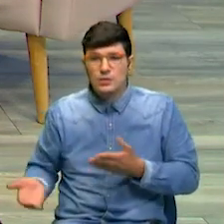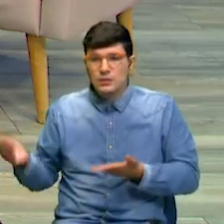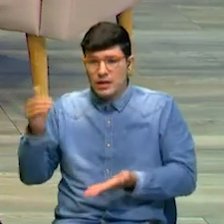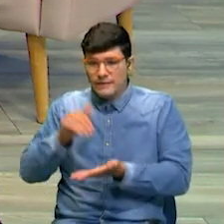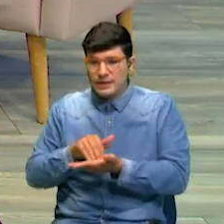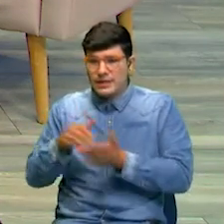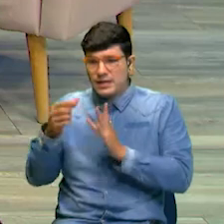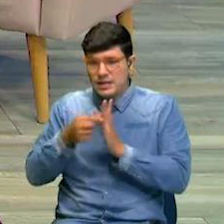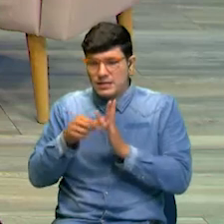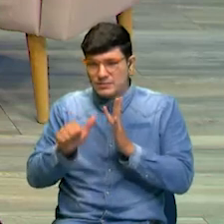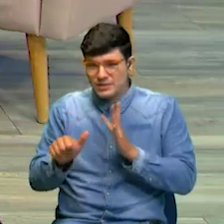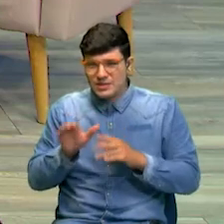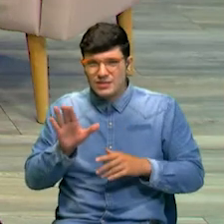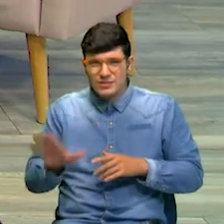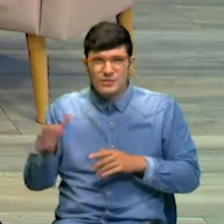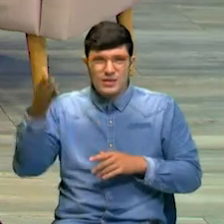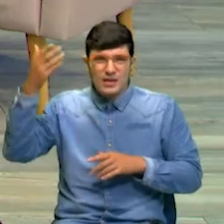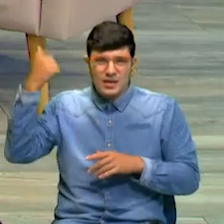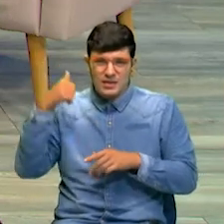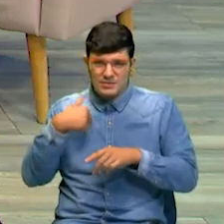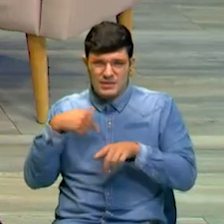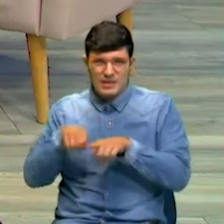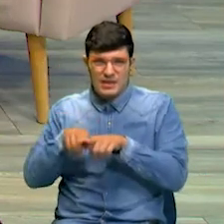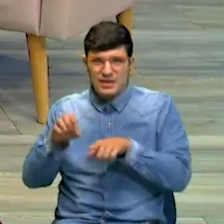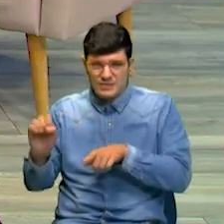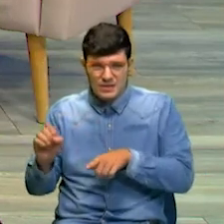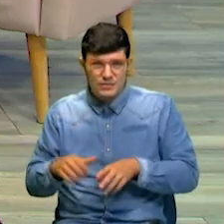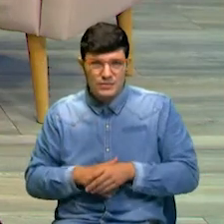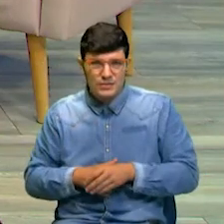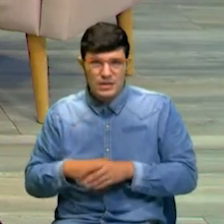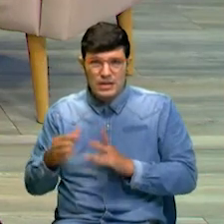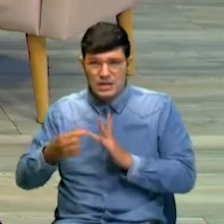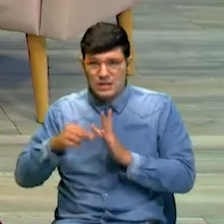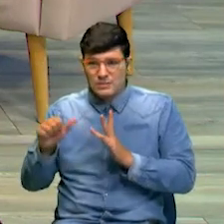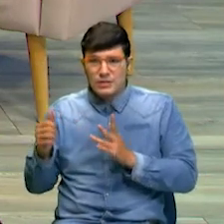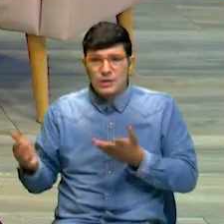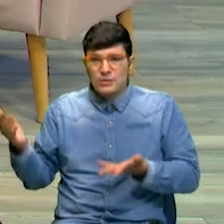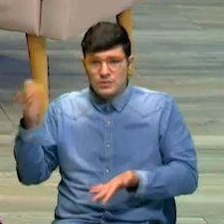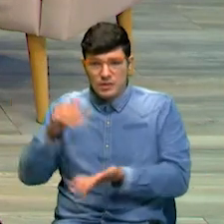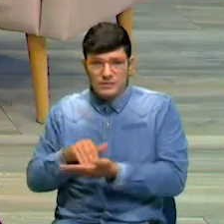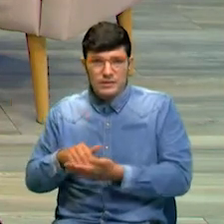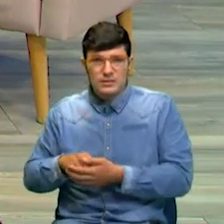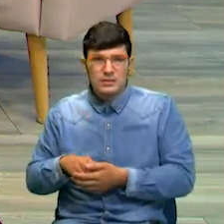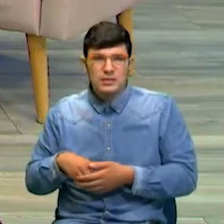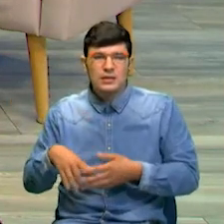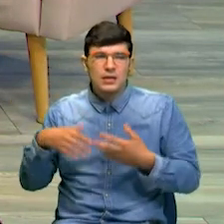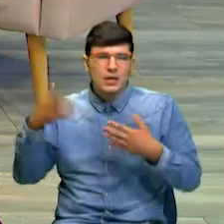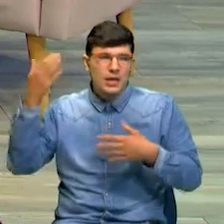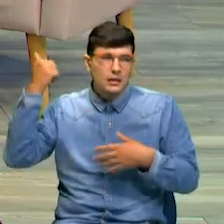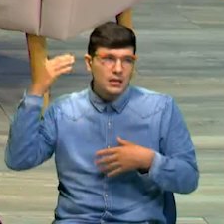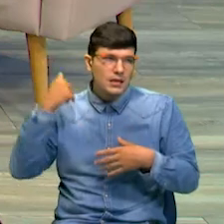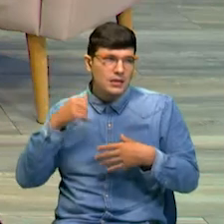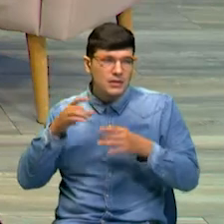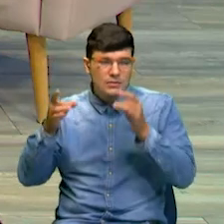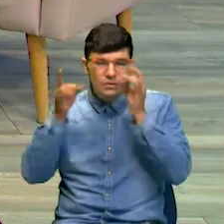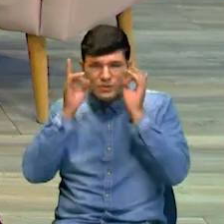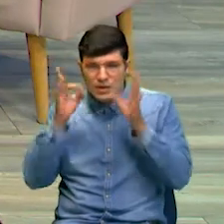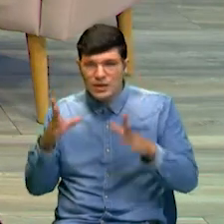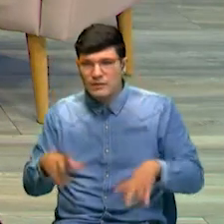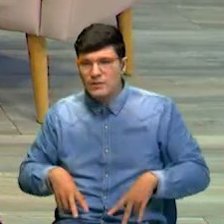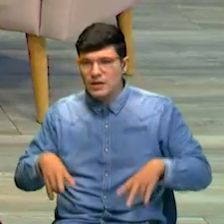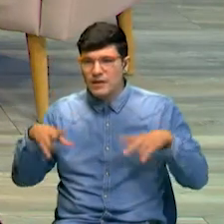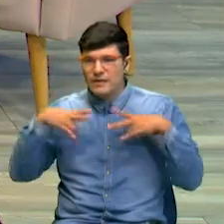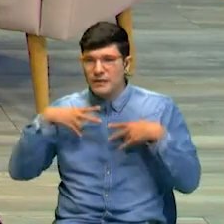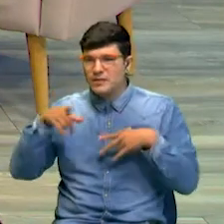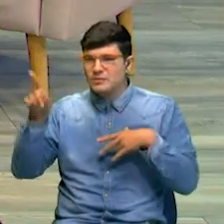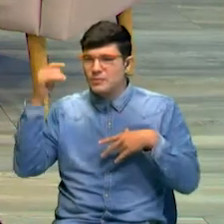esposa de mi hermano y fue una vida terrible, terrible, de